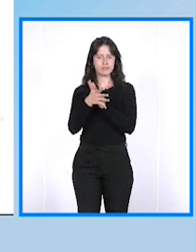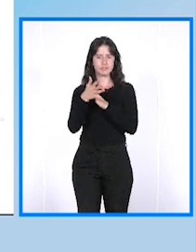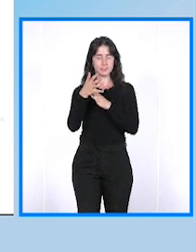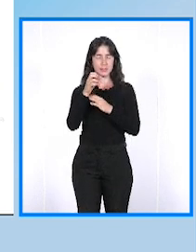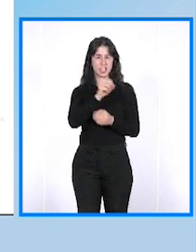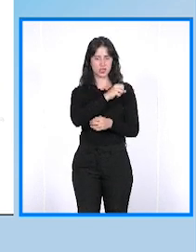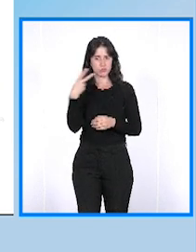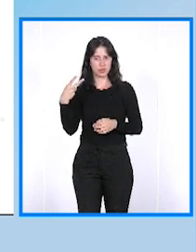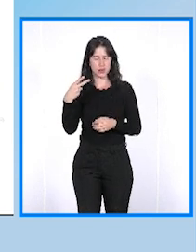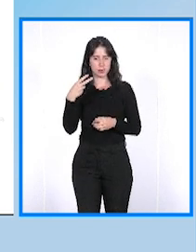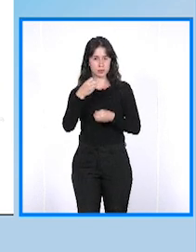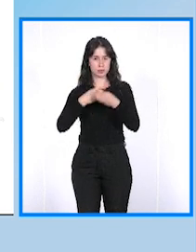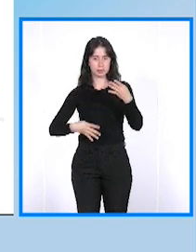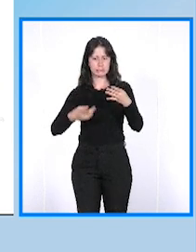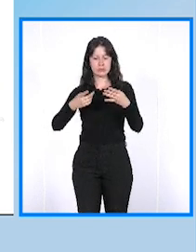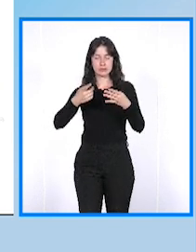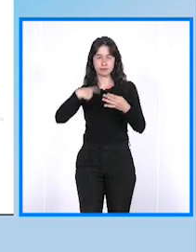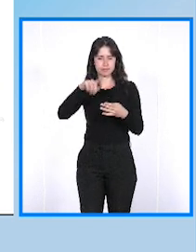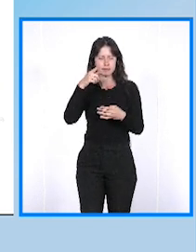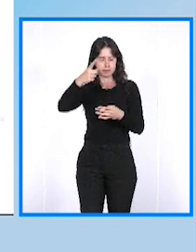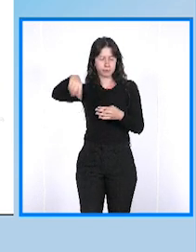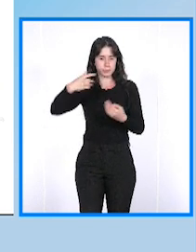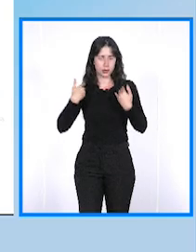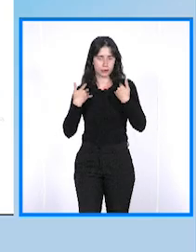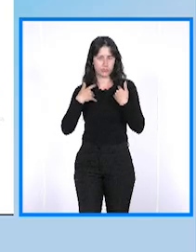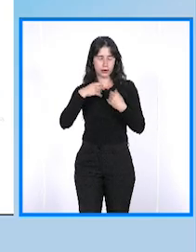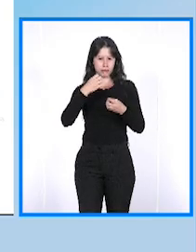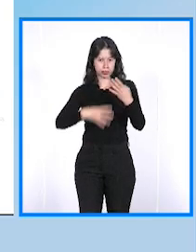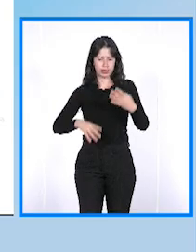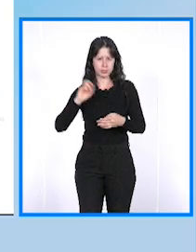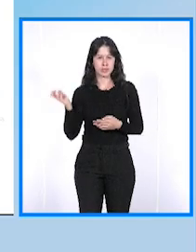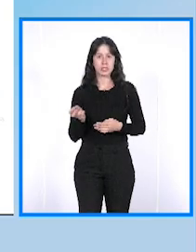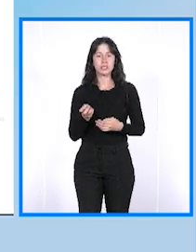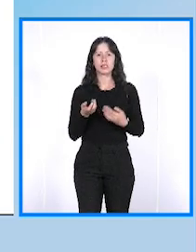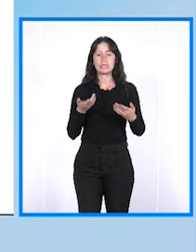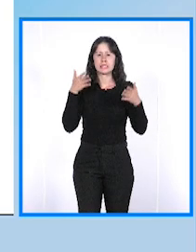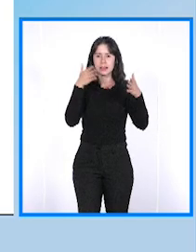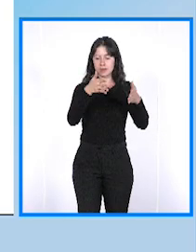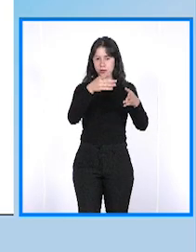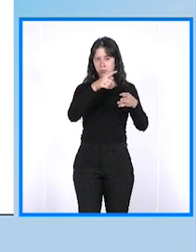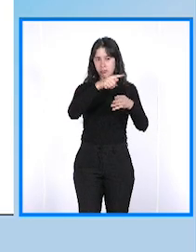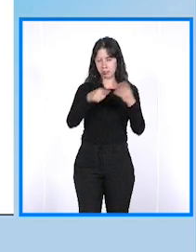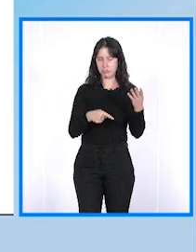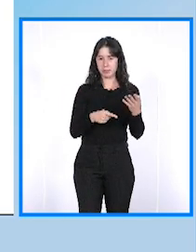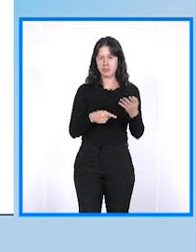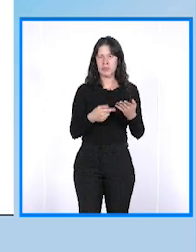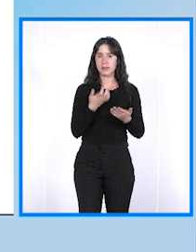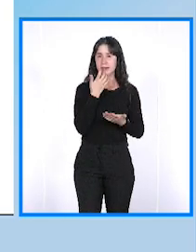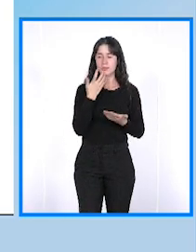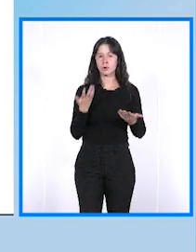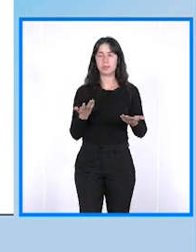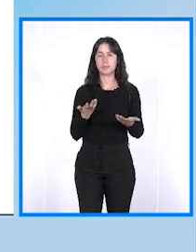evaluado como sabéis habéis sufrido muchas cosas solo me voy a centrar en comentar algunas por ejemplo en este